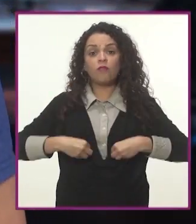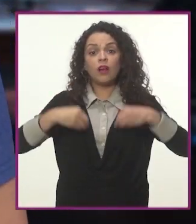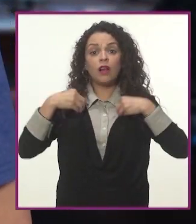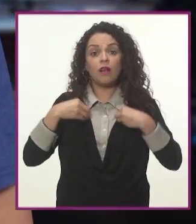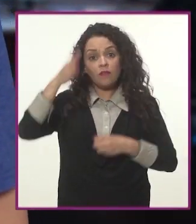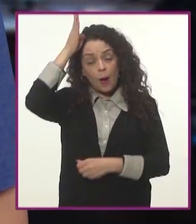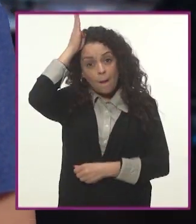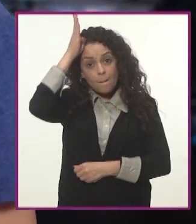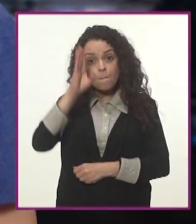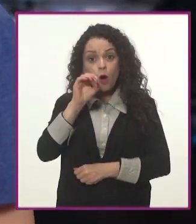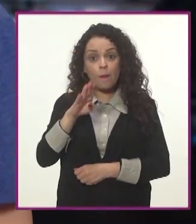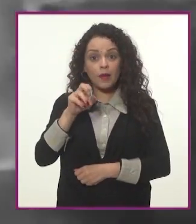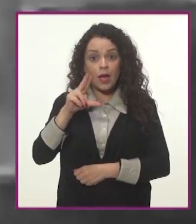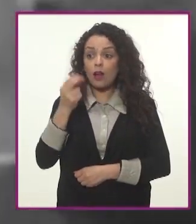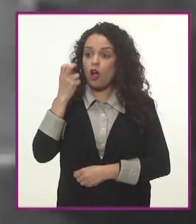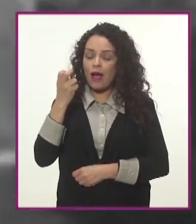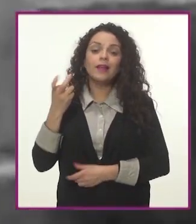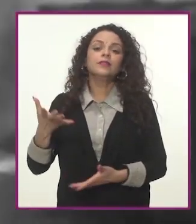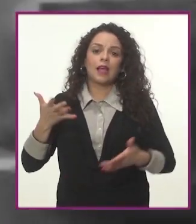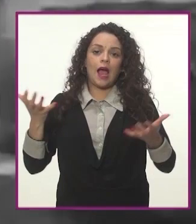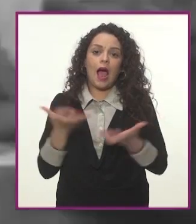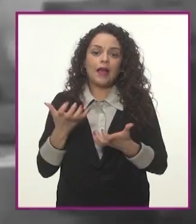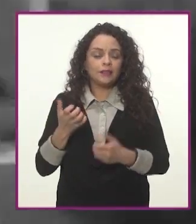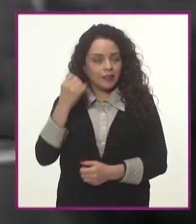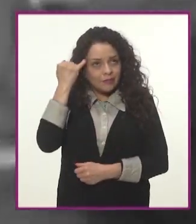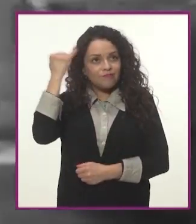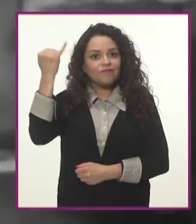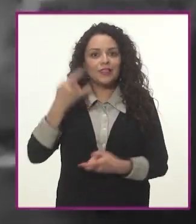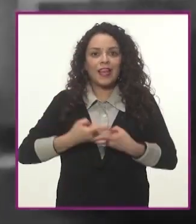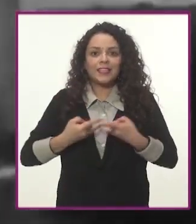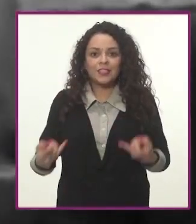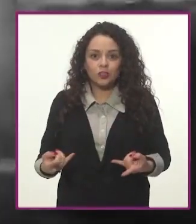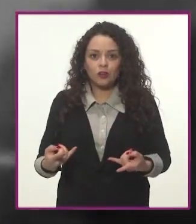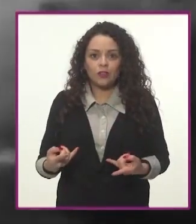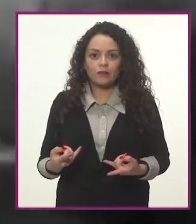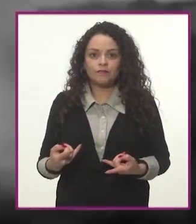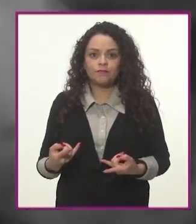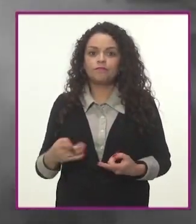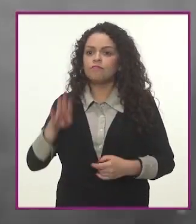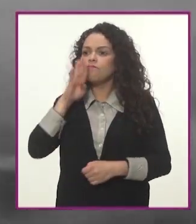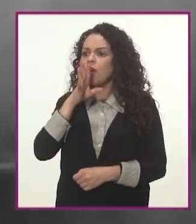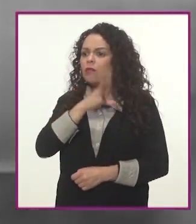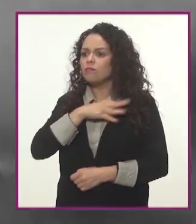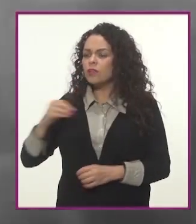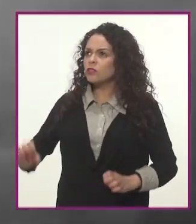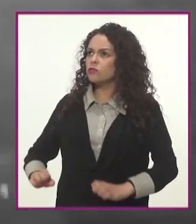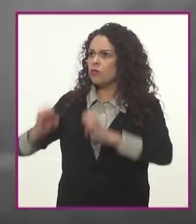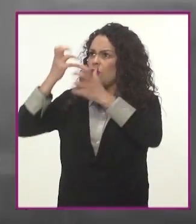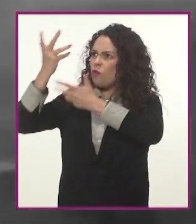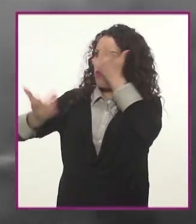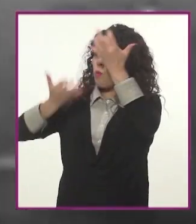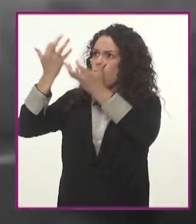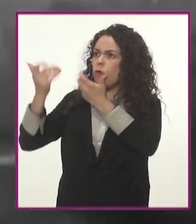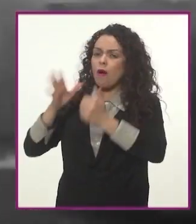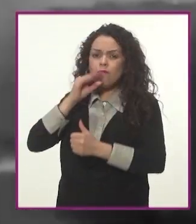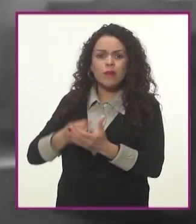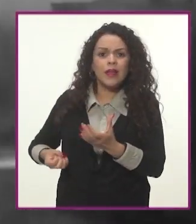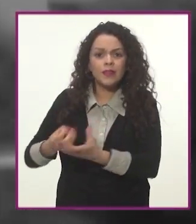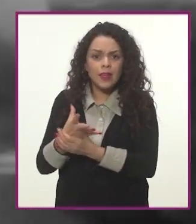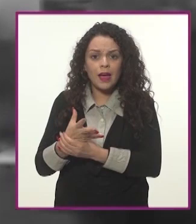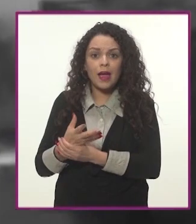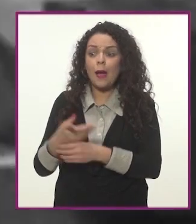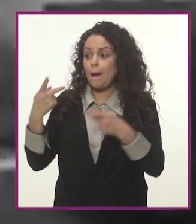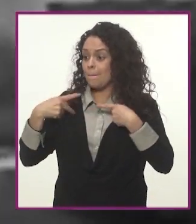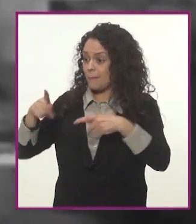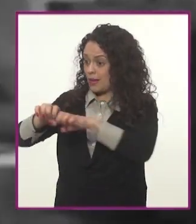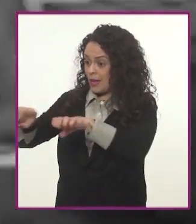ese material inventó una historia. Una mamá y su hijo se quedaban atrapados en un edificio en llamas y eran rescatados por un equipo de